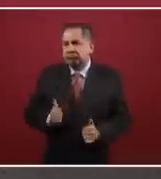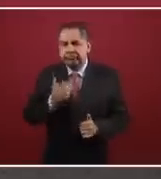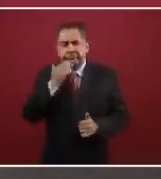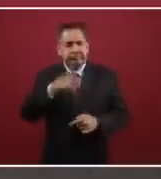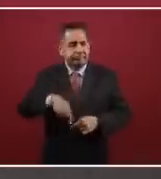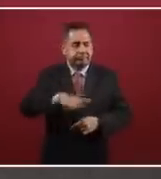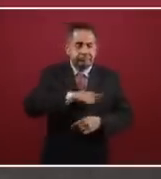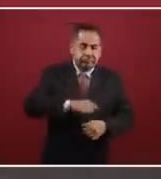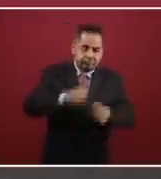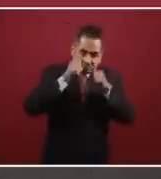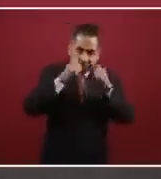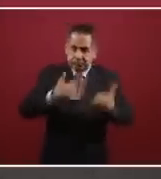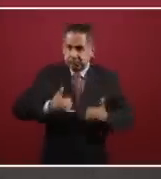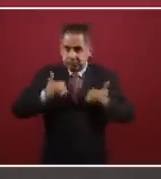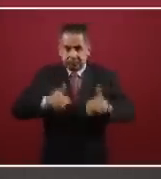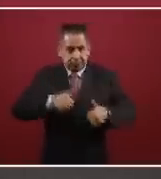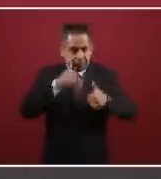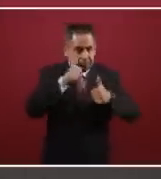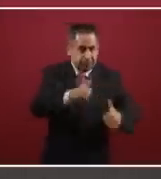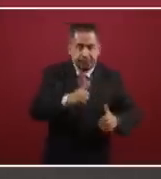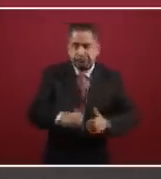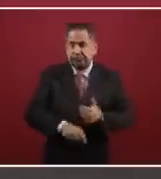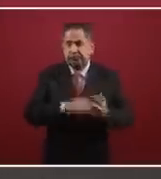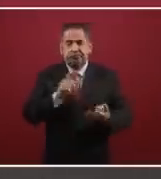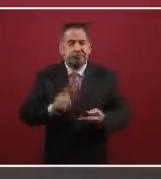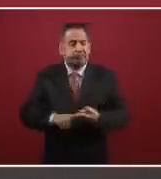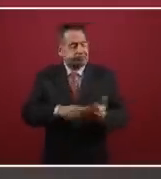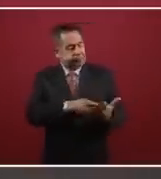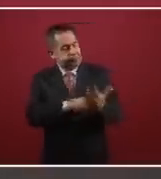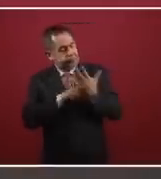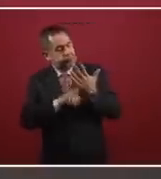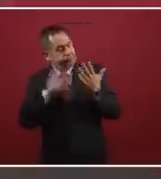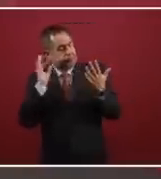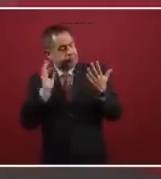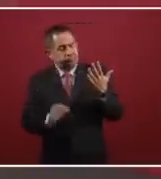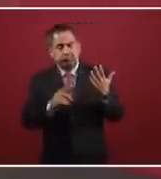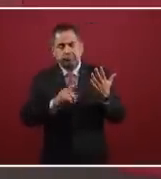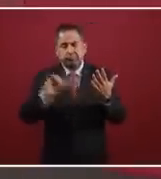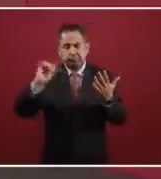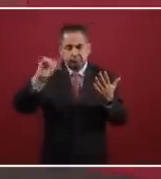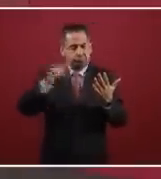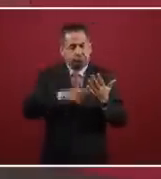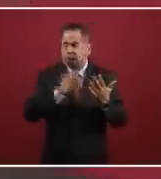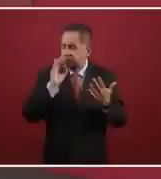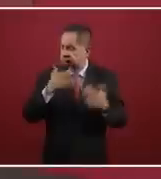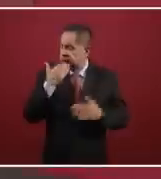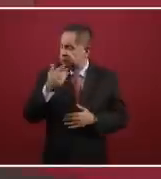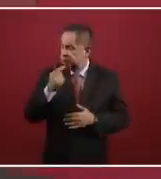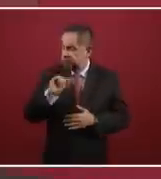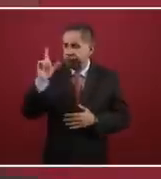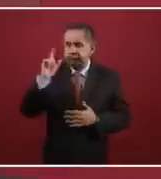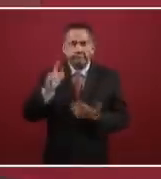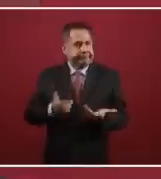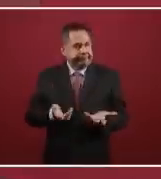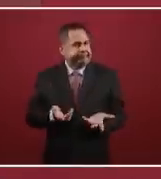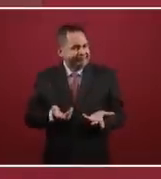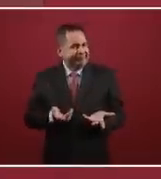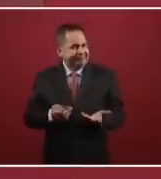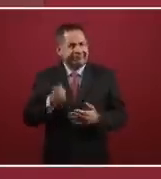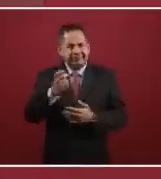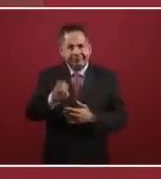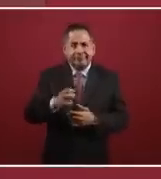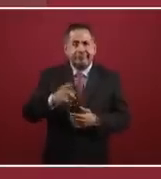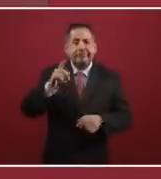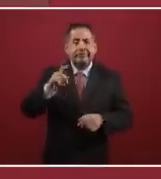jóvenes, que haya buen ejemplo de las autoridades, esto es, que no